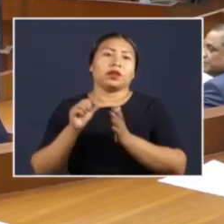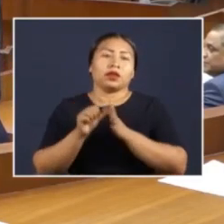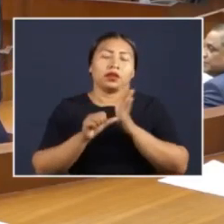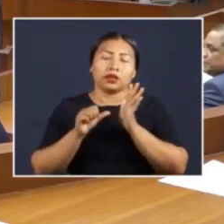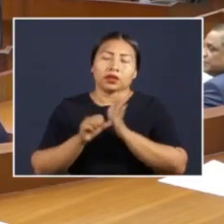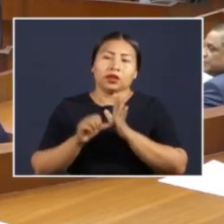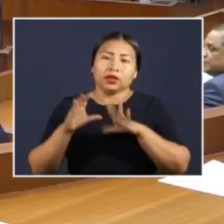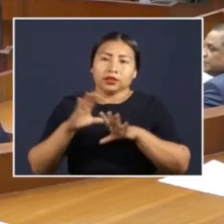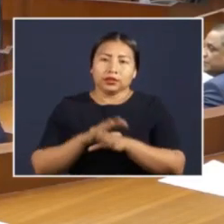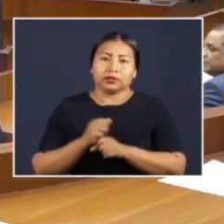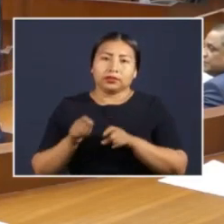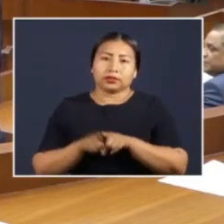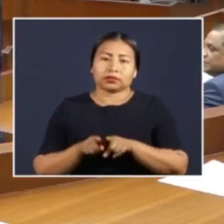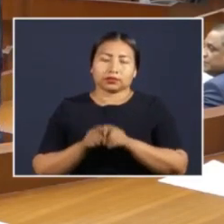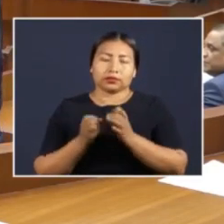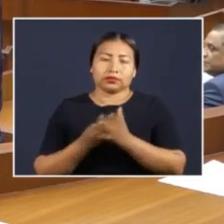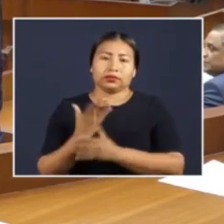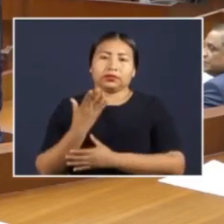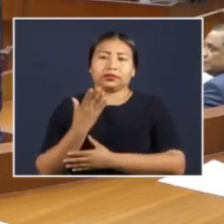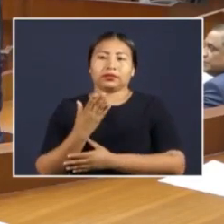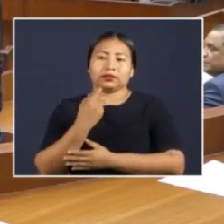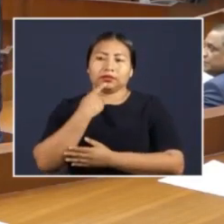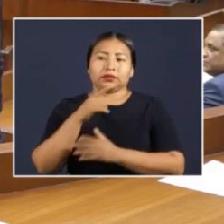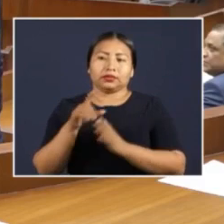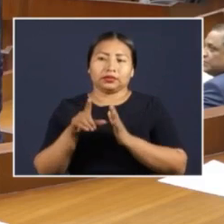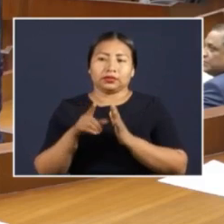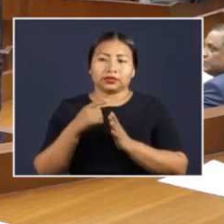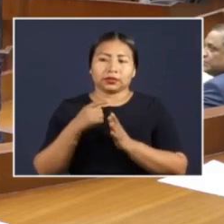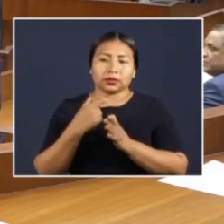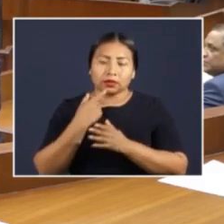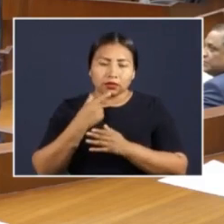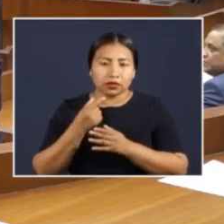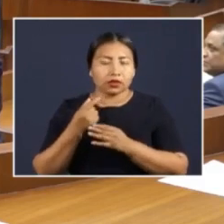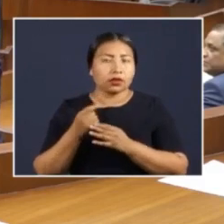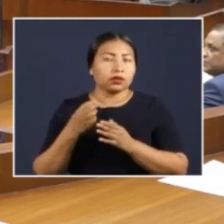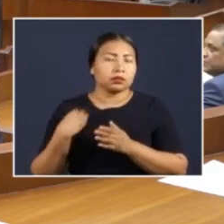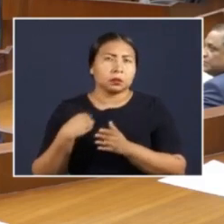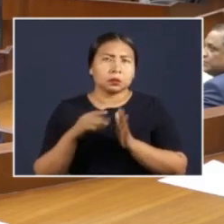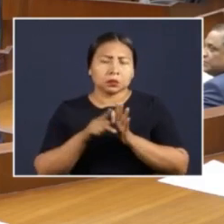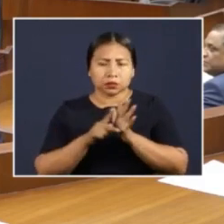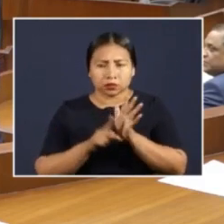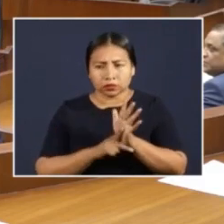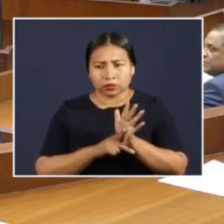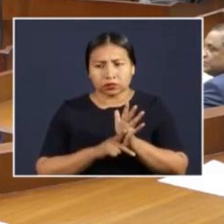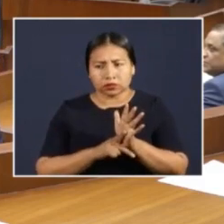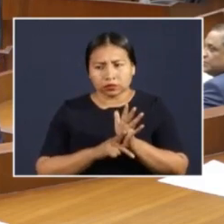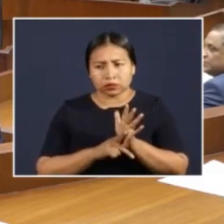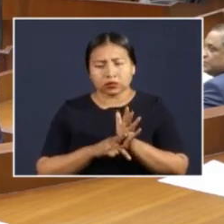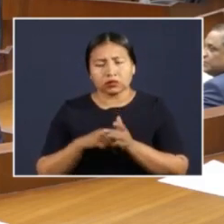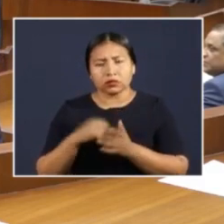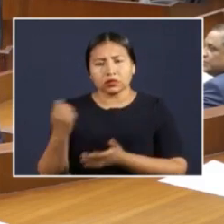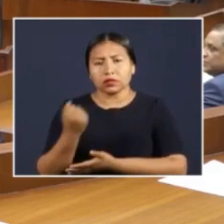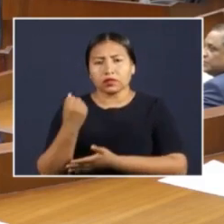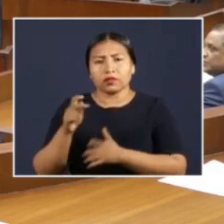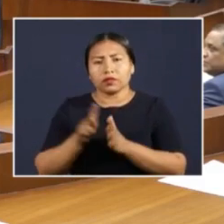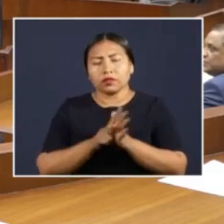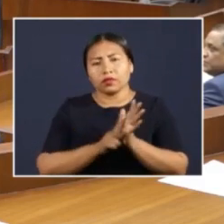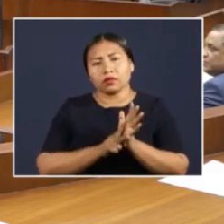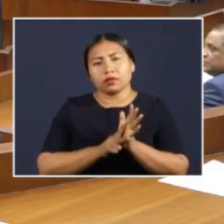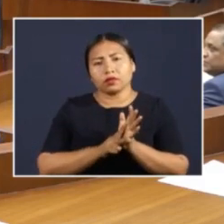de un nuevo estamento de la fuerza pública un estamento de la fuerza pública